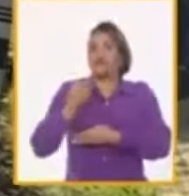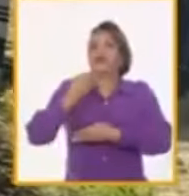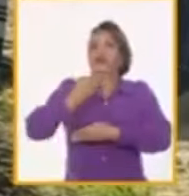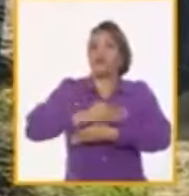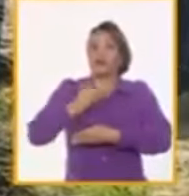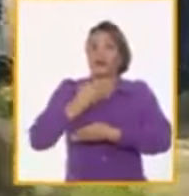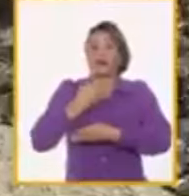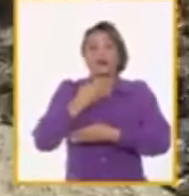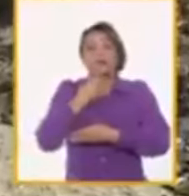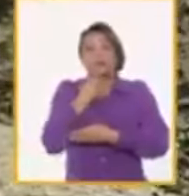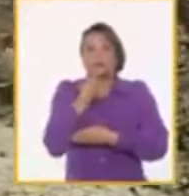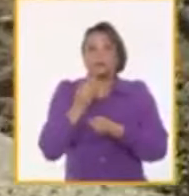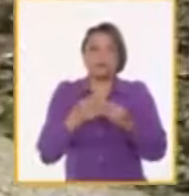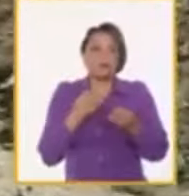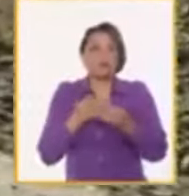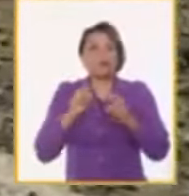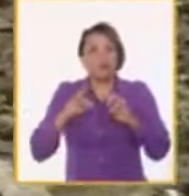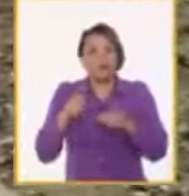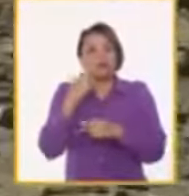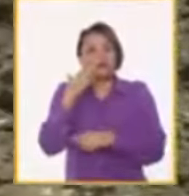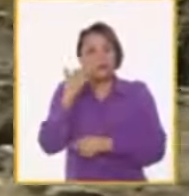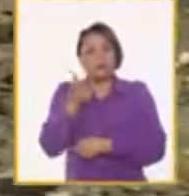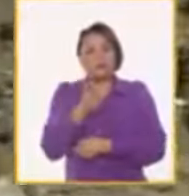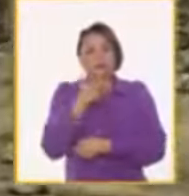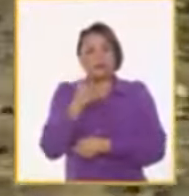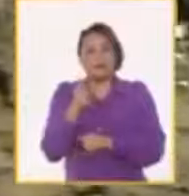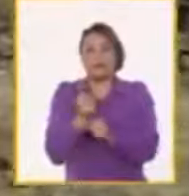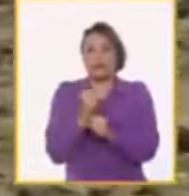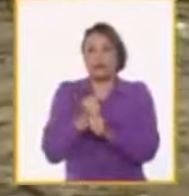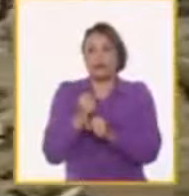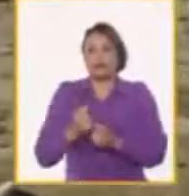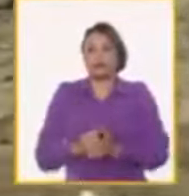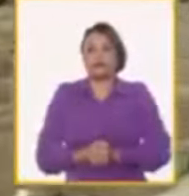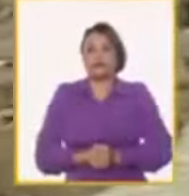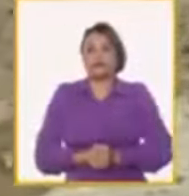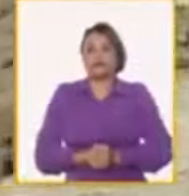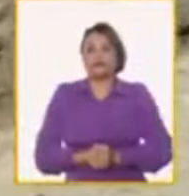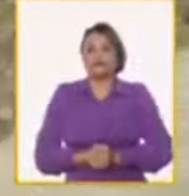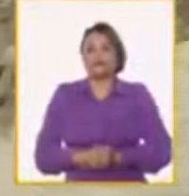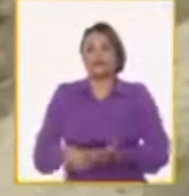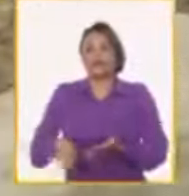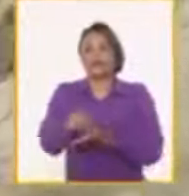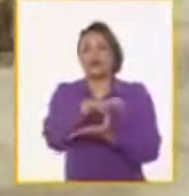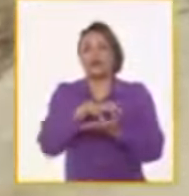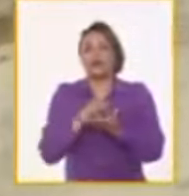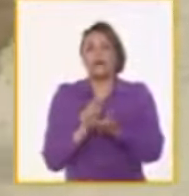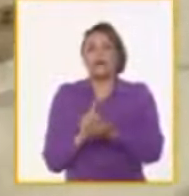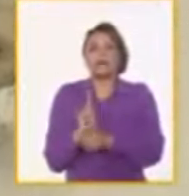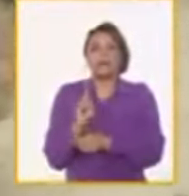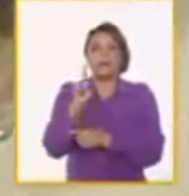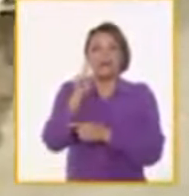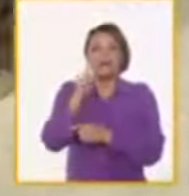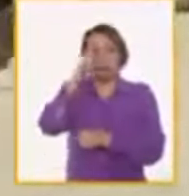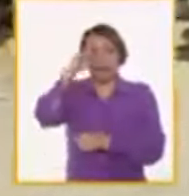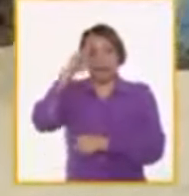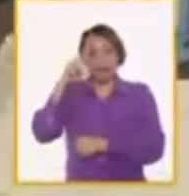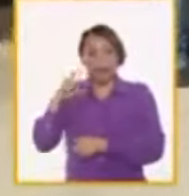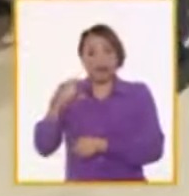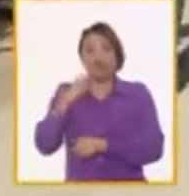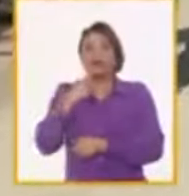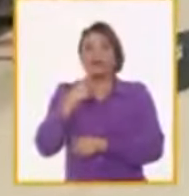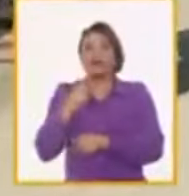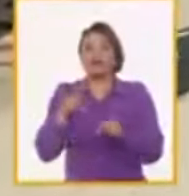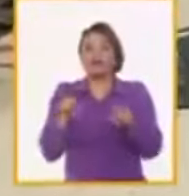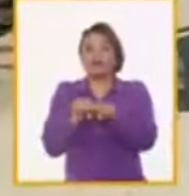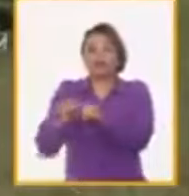están haciendo constructivas. Mientras el expreso alcanza las zonas más altas de la ciudad de Santa Clara, la rehabilitación en la